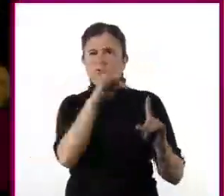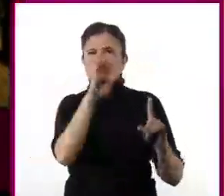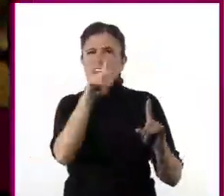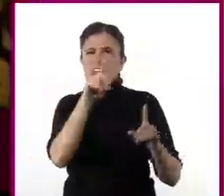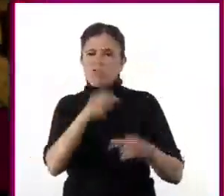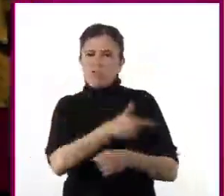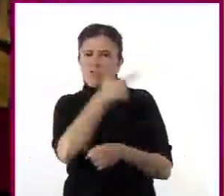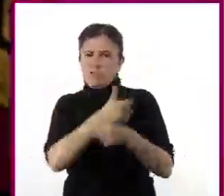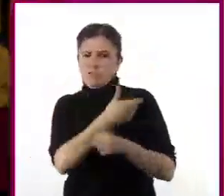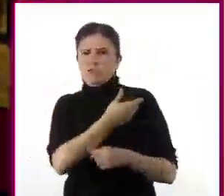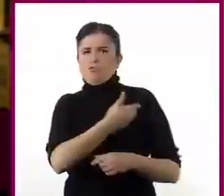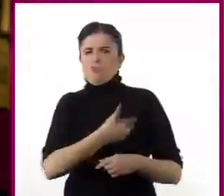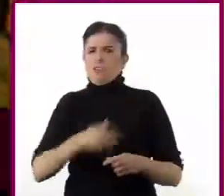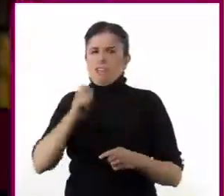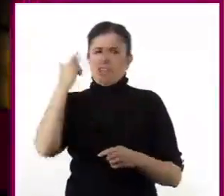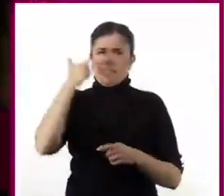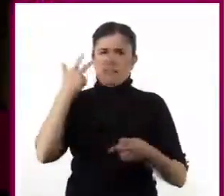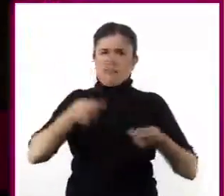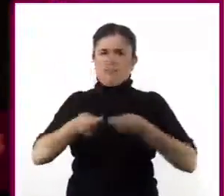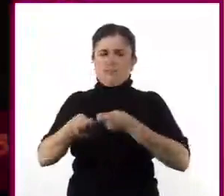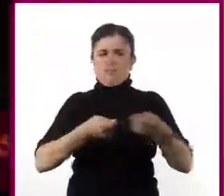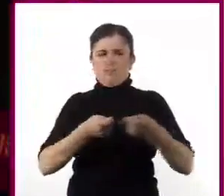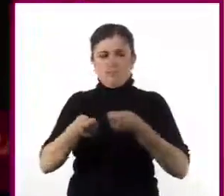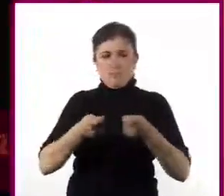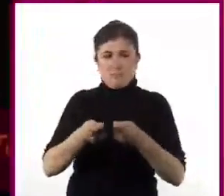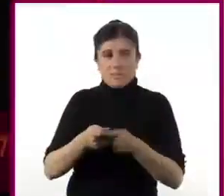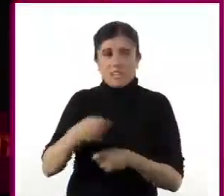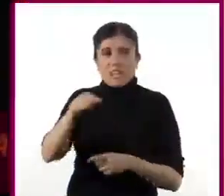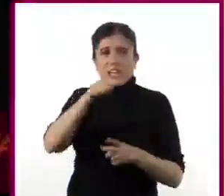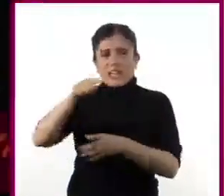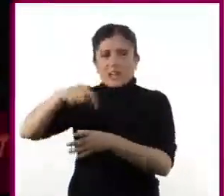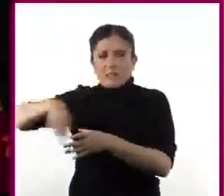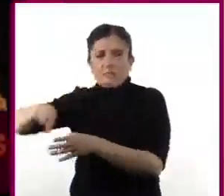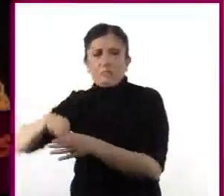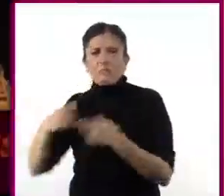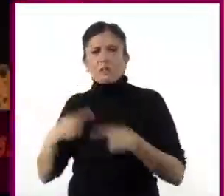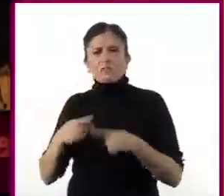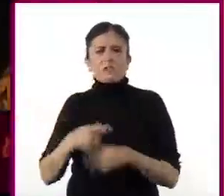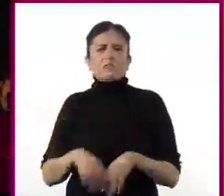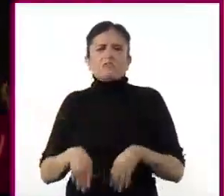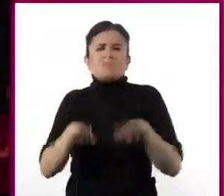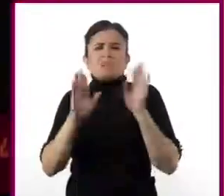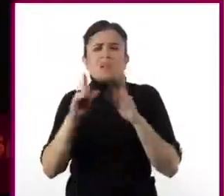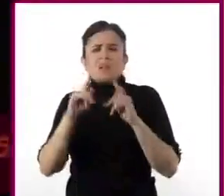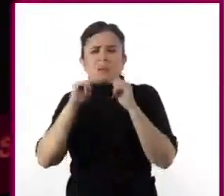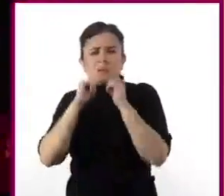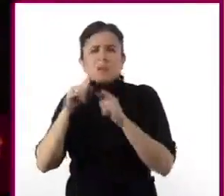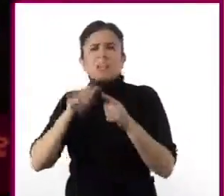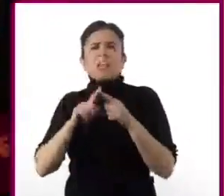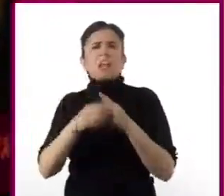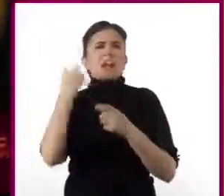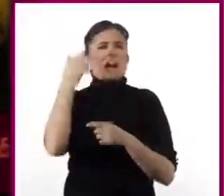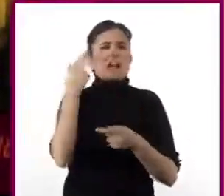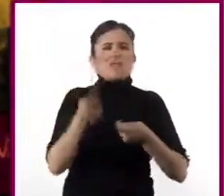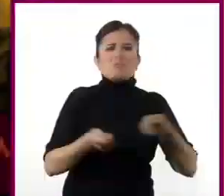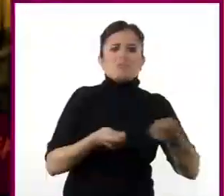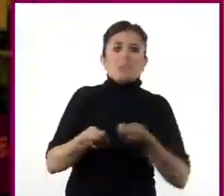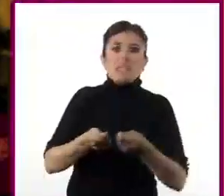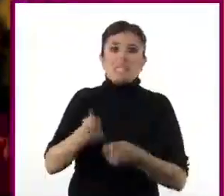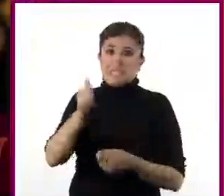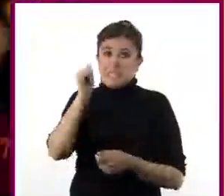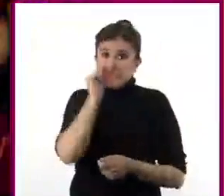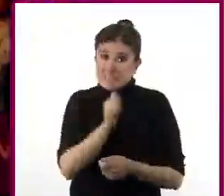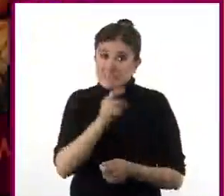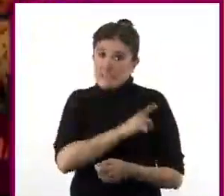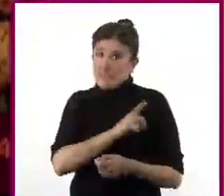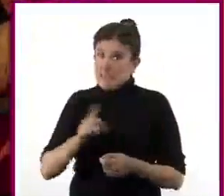Por su parte, a un alto porcentaje de los peninsulares no le importaba quién estuviera al mando de la metrópoli, siempre y cuando se